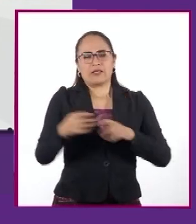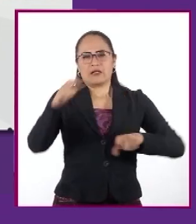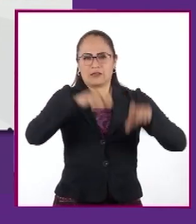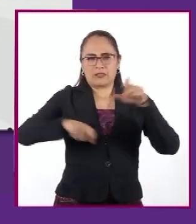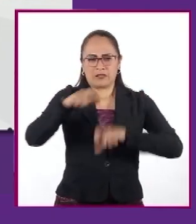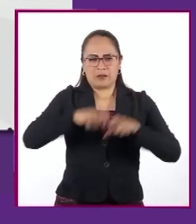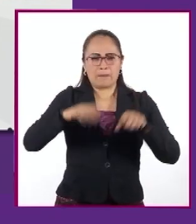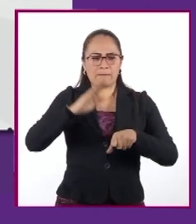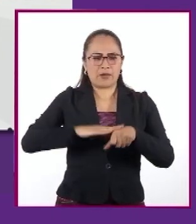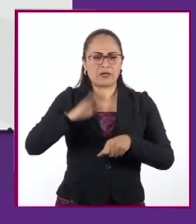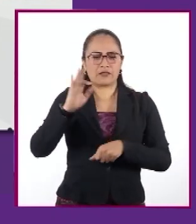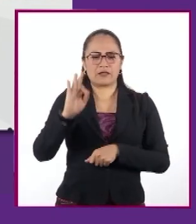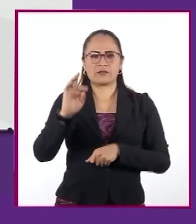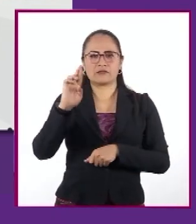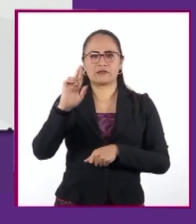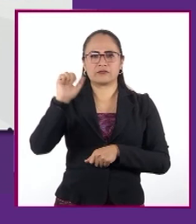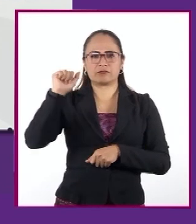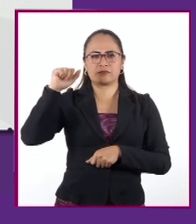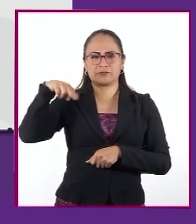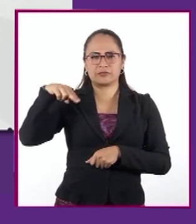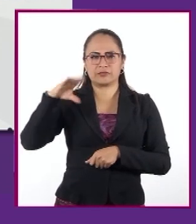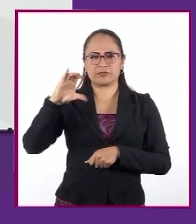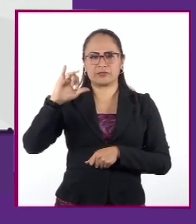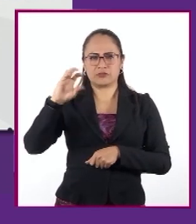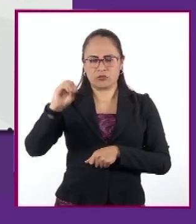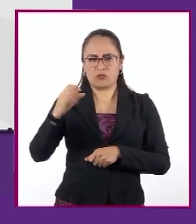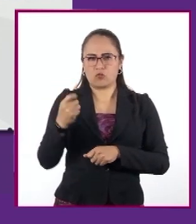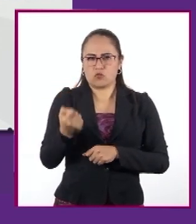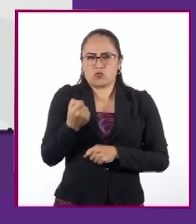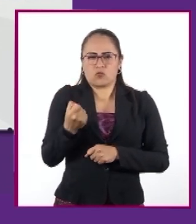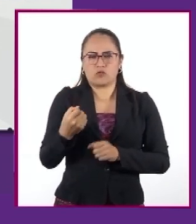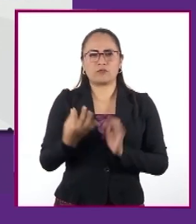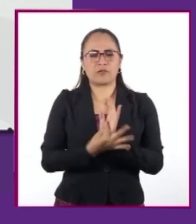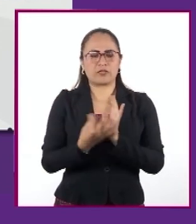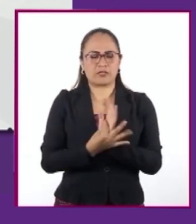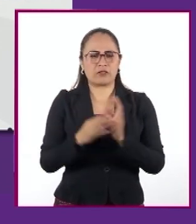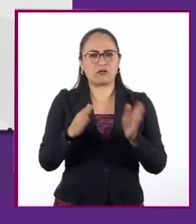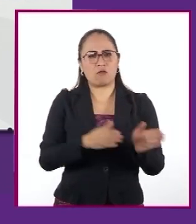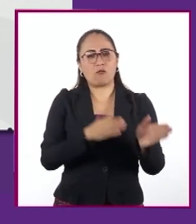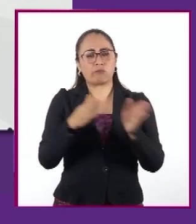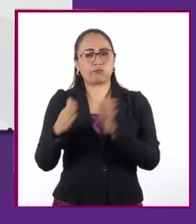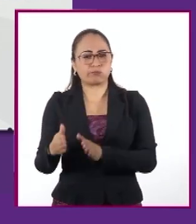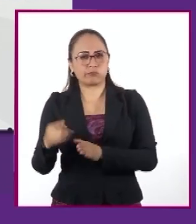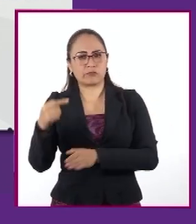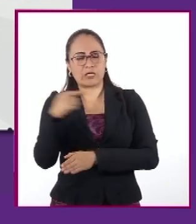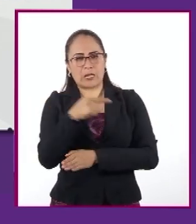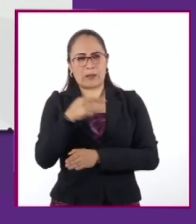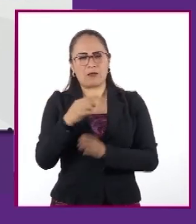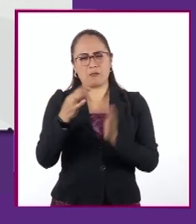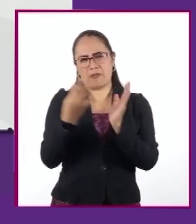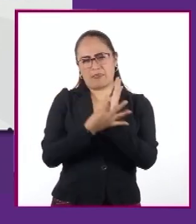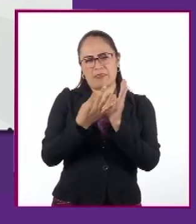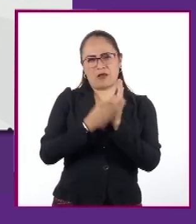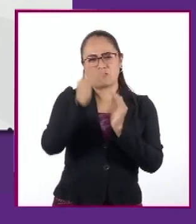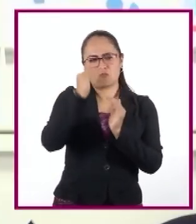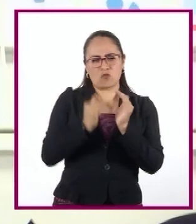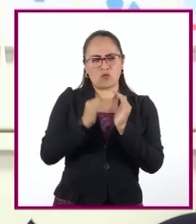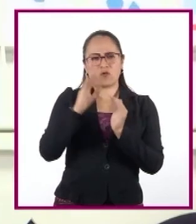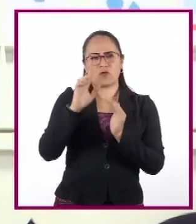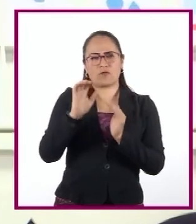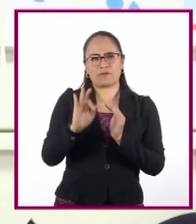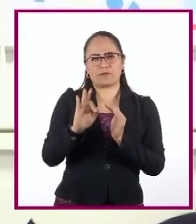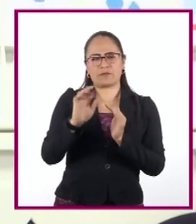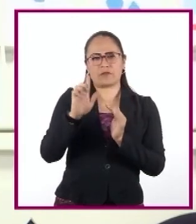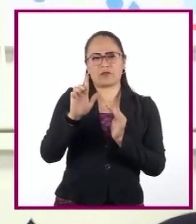francio. Ahora, si nos movemos en el sentido contrario, encontraremos que el elemento menos metálico es el flúor.